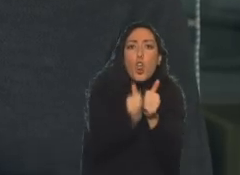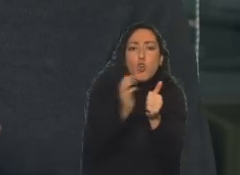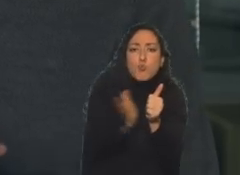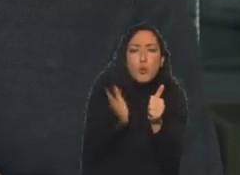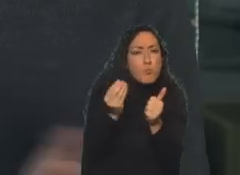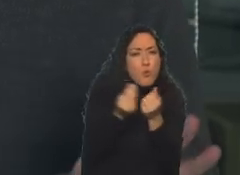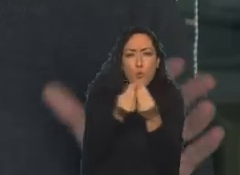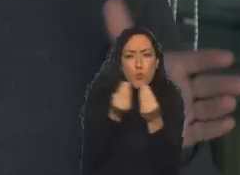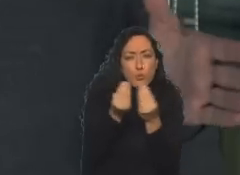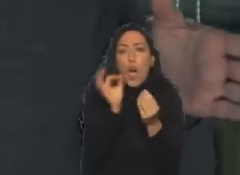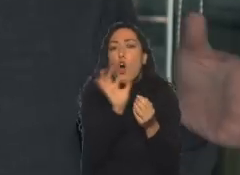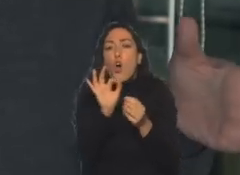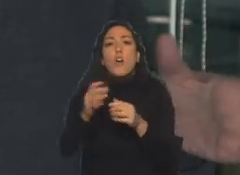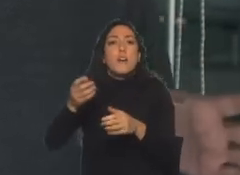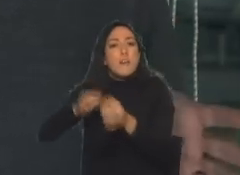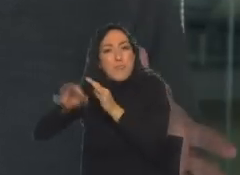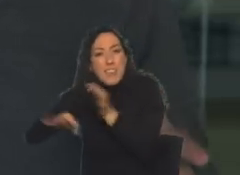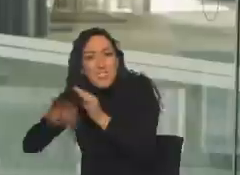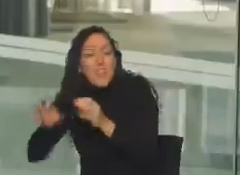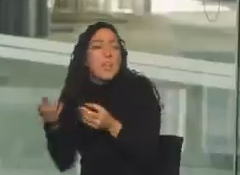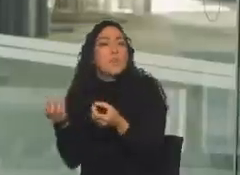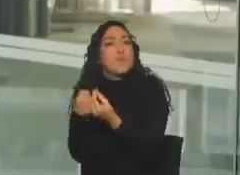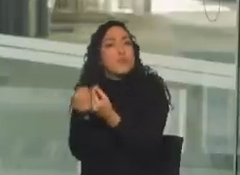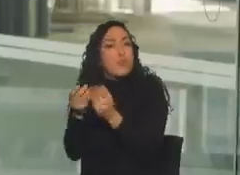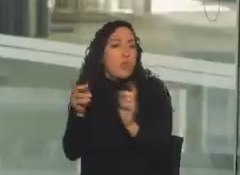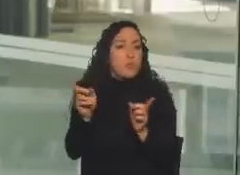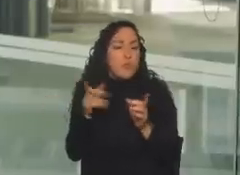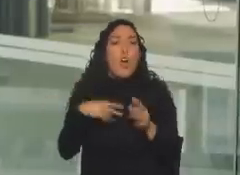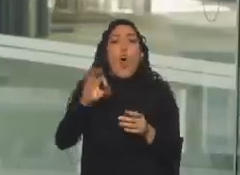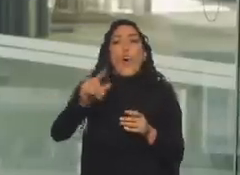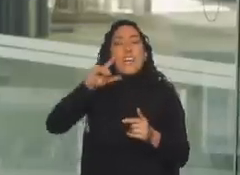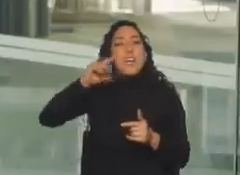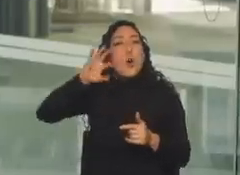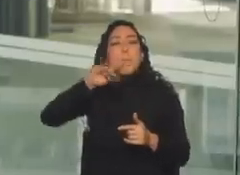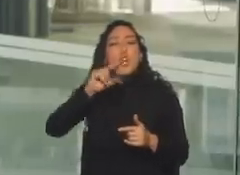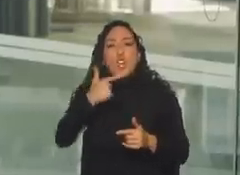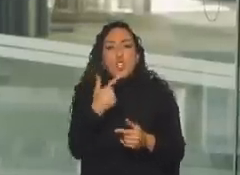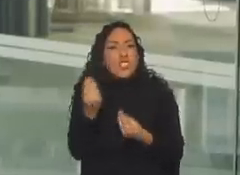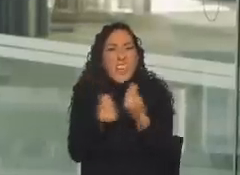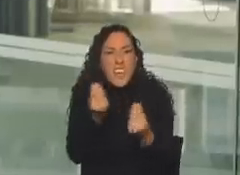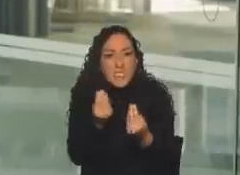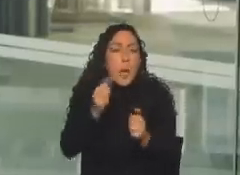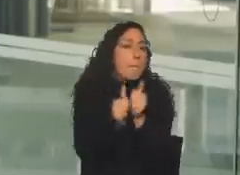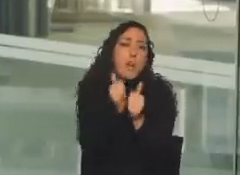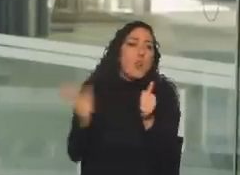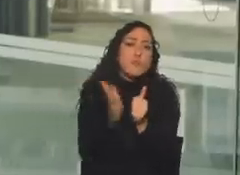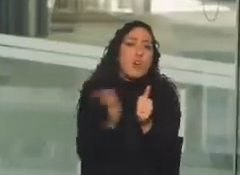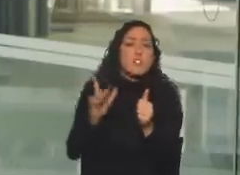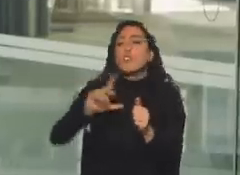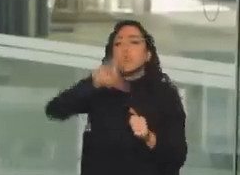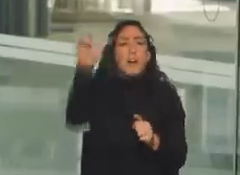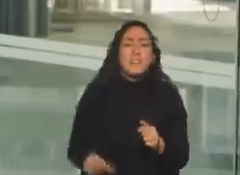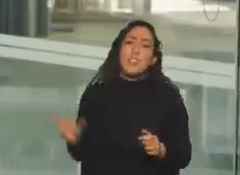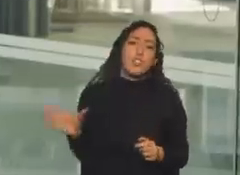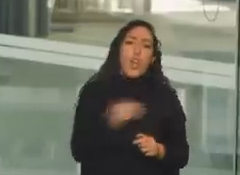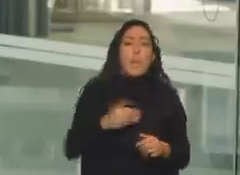dato es muy contundente en el segmento de alimentos. Tenés oligopolios, te diría, en prácticamente todas las producciones en la Argentina. Pero en el segmento